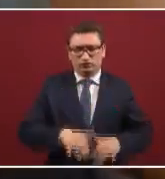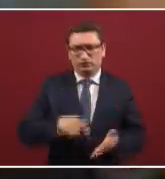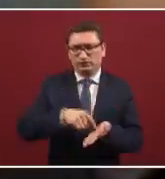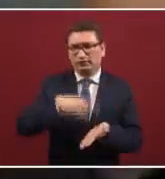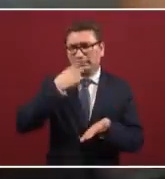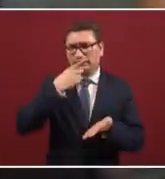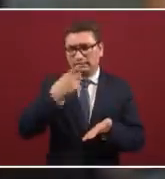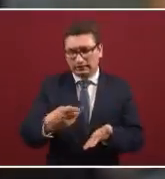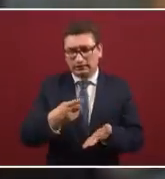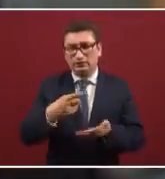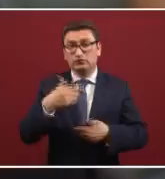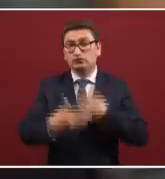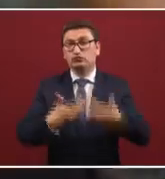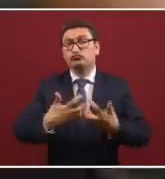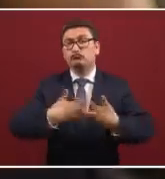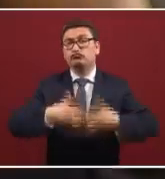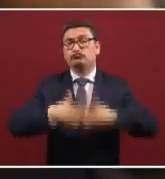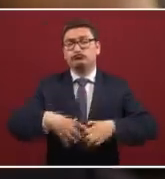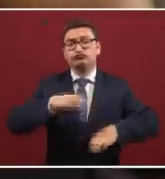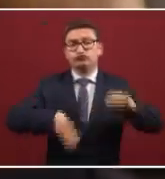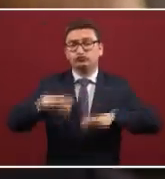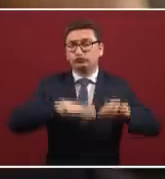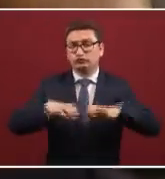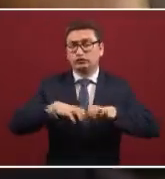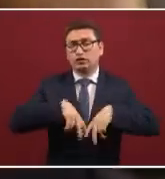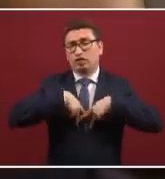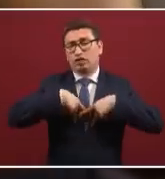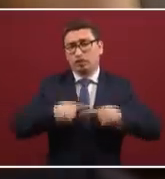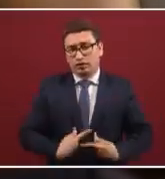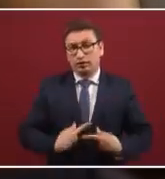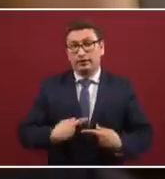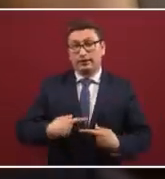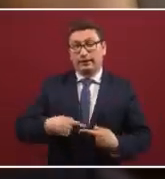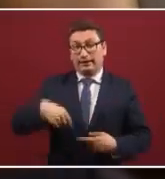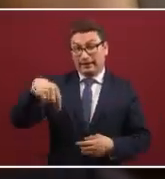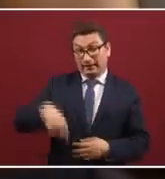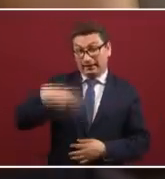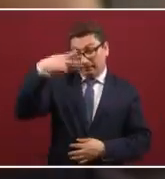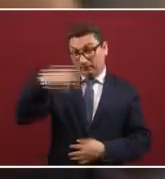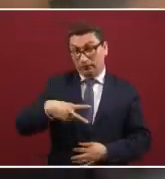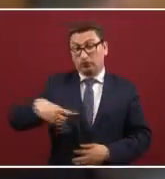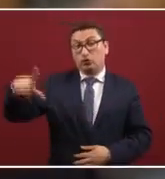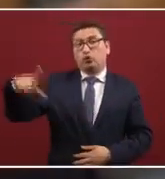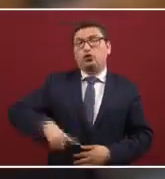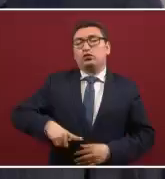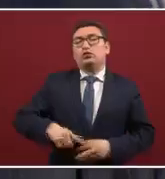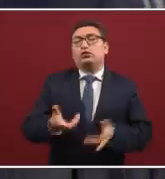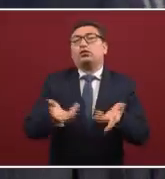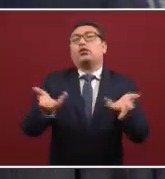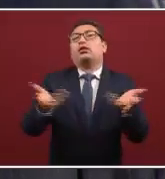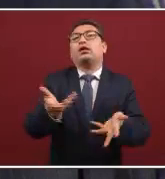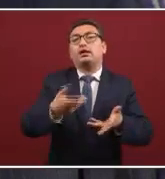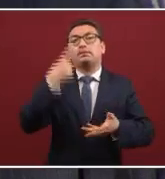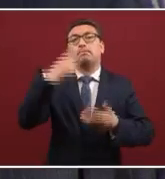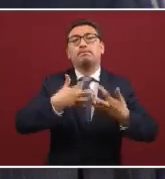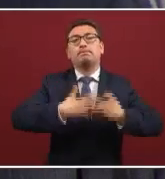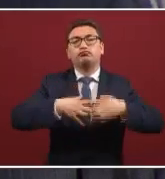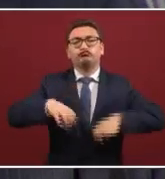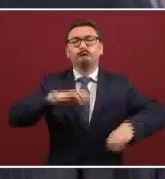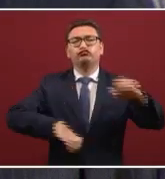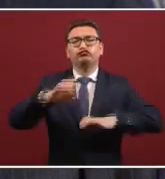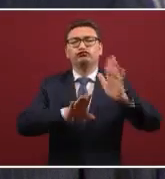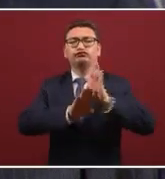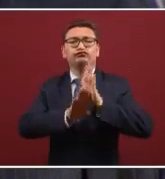debilidad en cuanto a la producción industrial. ¿Qué va a hacer el gobierno de México para subir esa producción para fortalecer